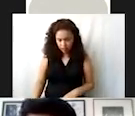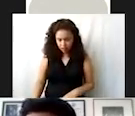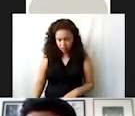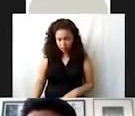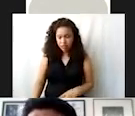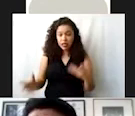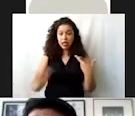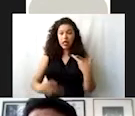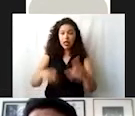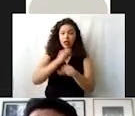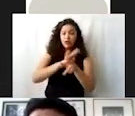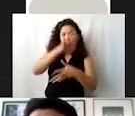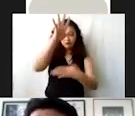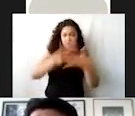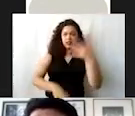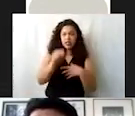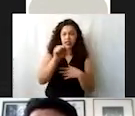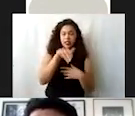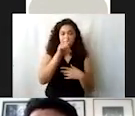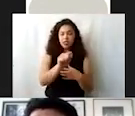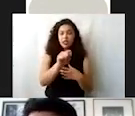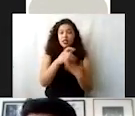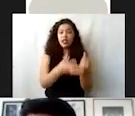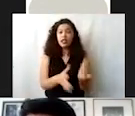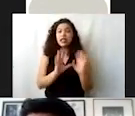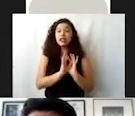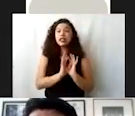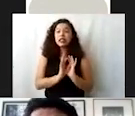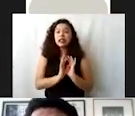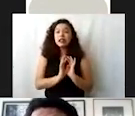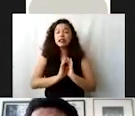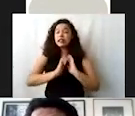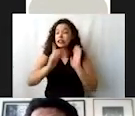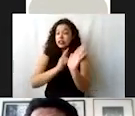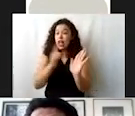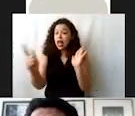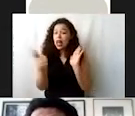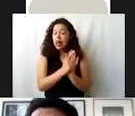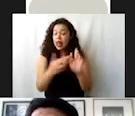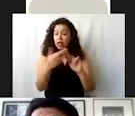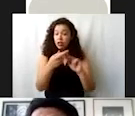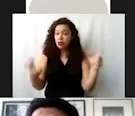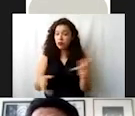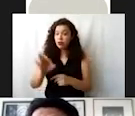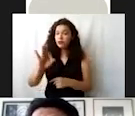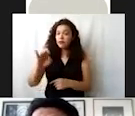la base de datos del SAT se consideran que ya están en un delito de defraudación fiscal,